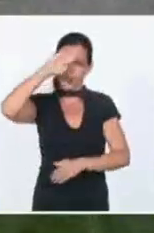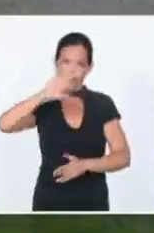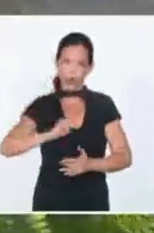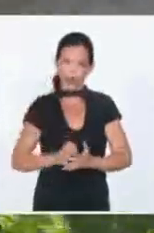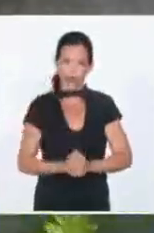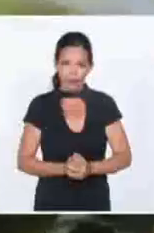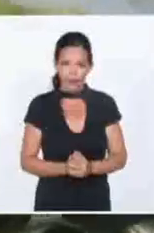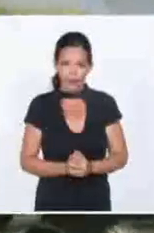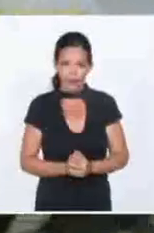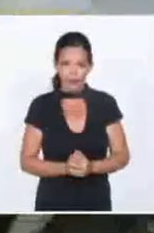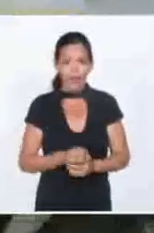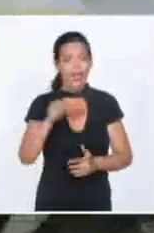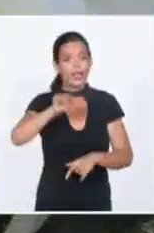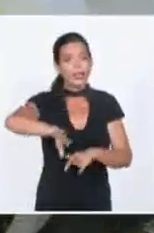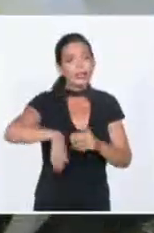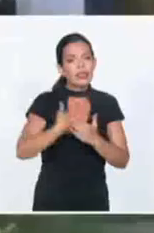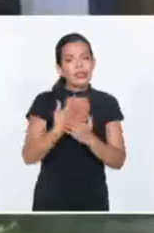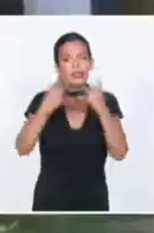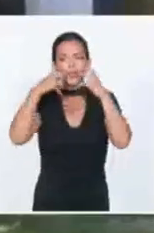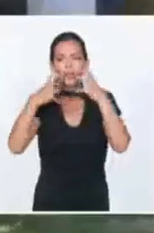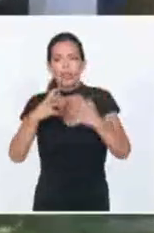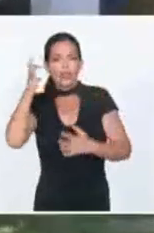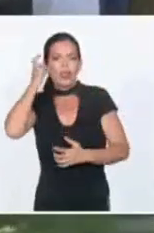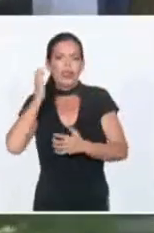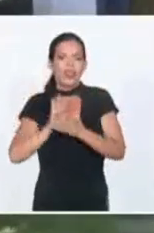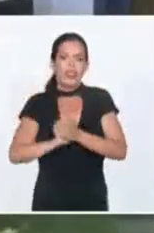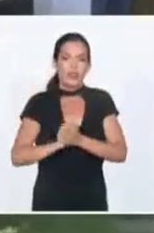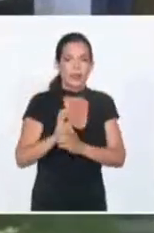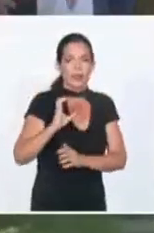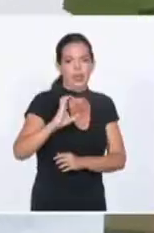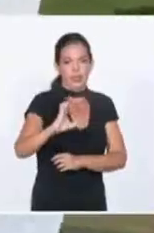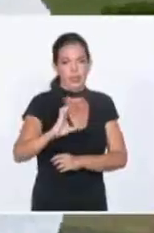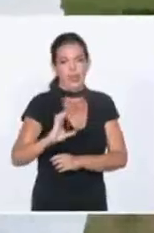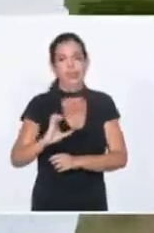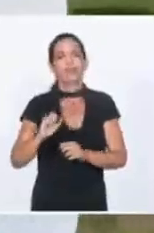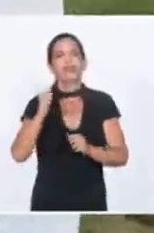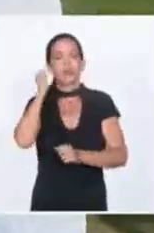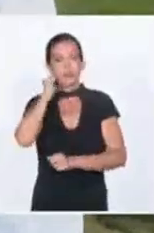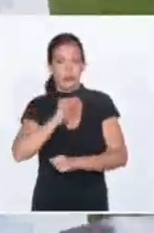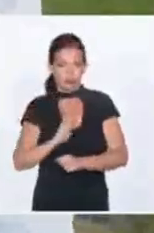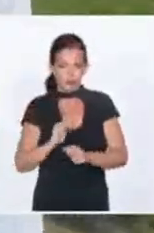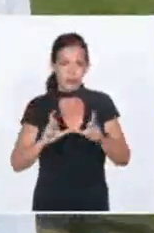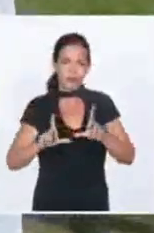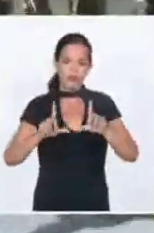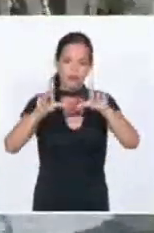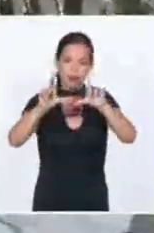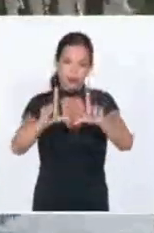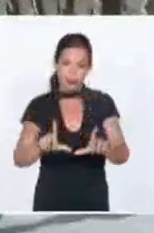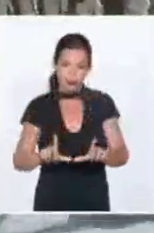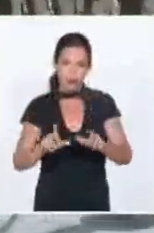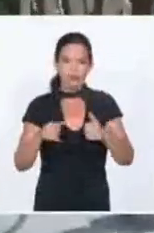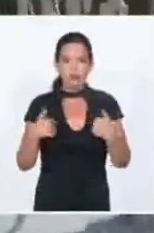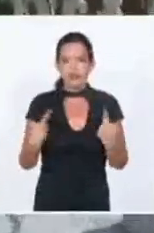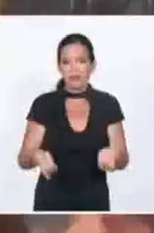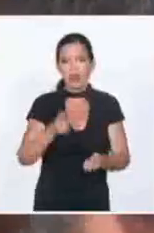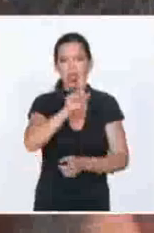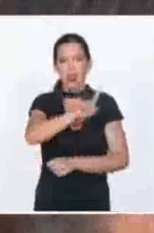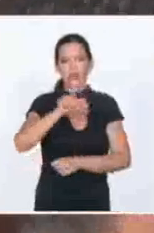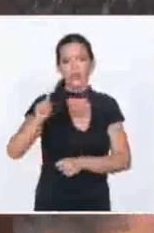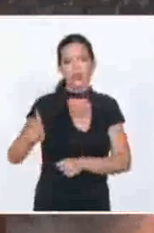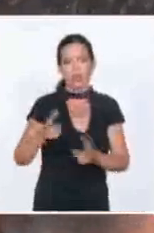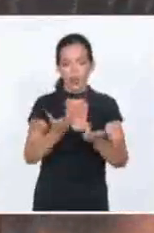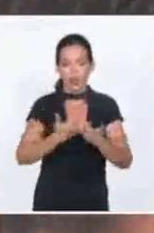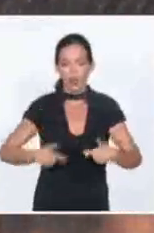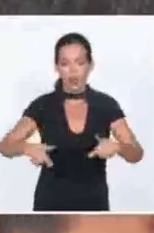ocasión fue propicia para que la Federación de Mujeres Cubanas otorgara la condición onceno congreso al Museo Segundo